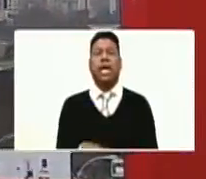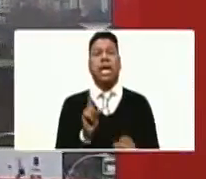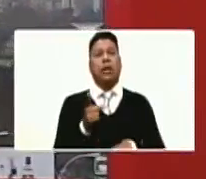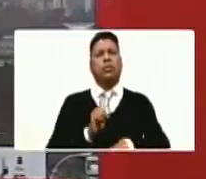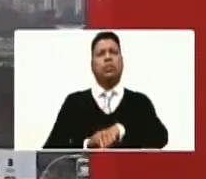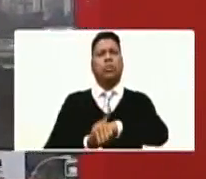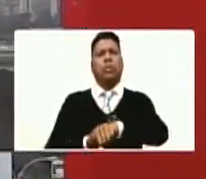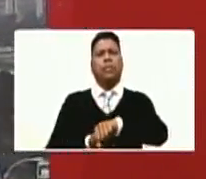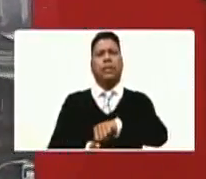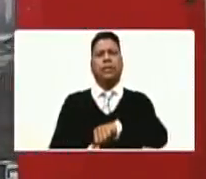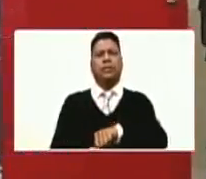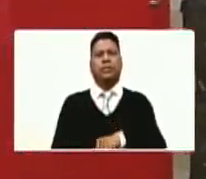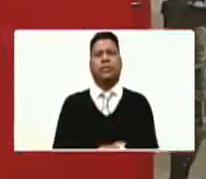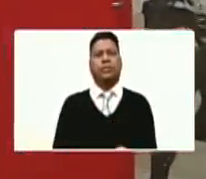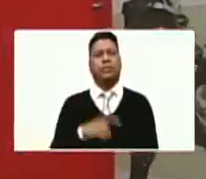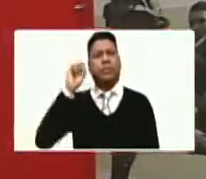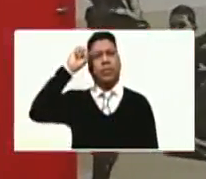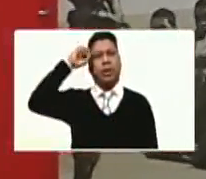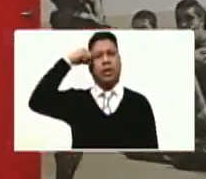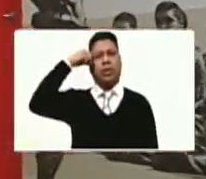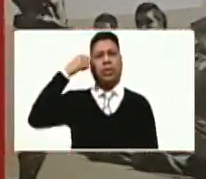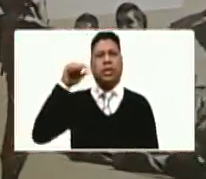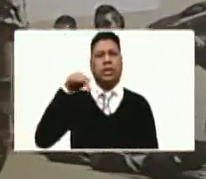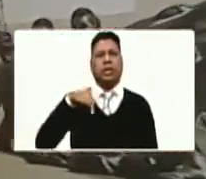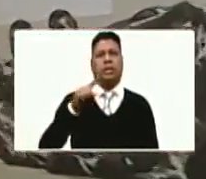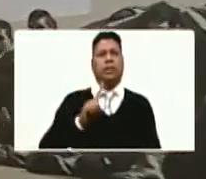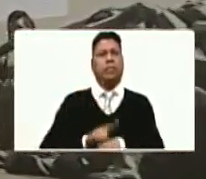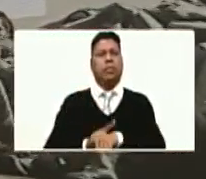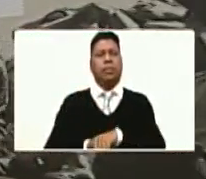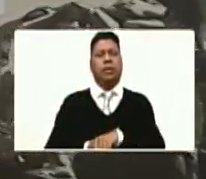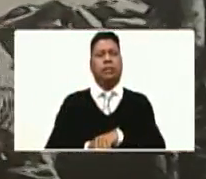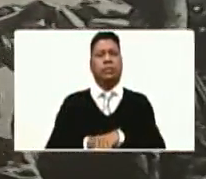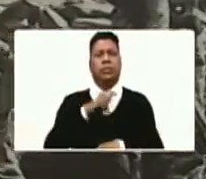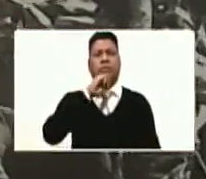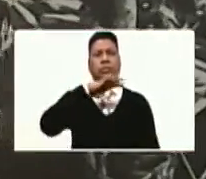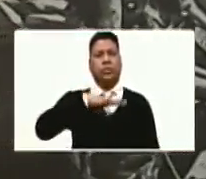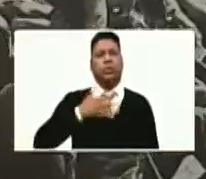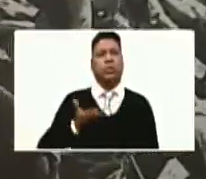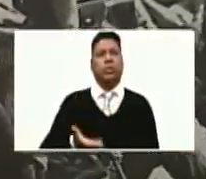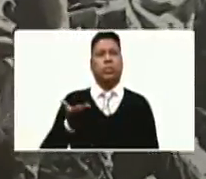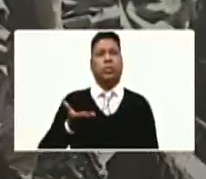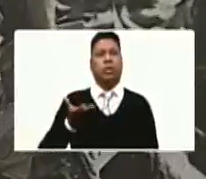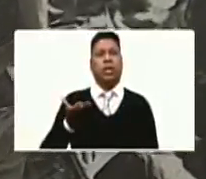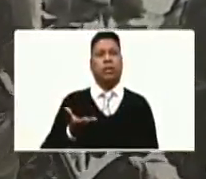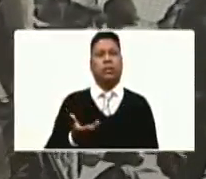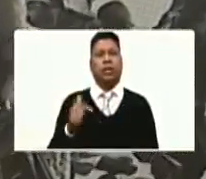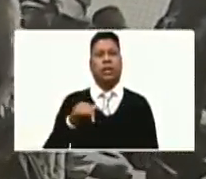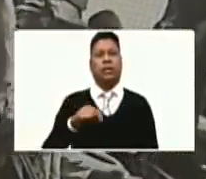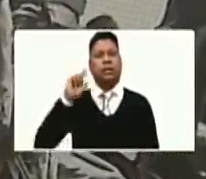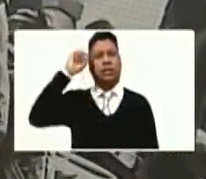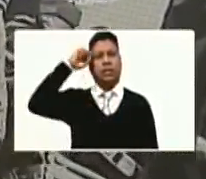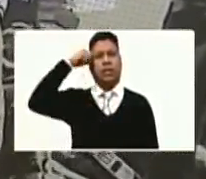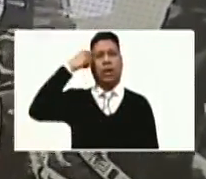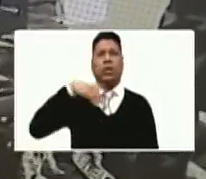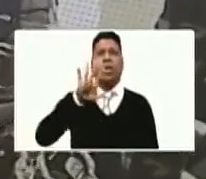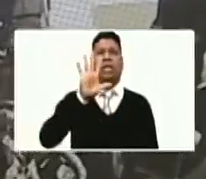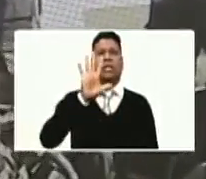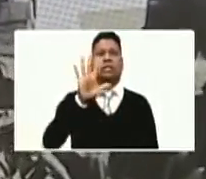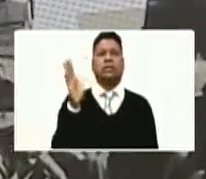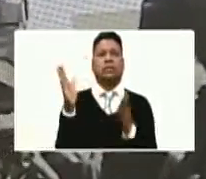ser recordado este momento, este instante, esta fecha, como lo es el 5 de